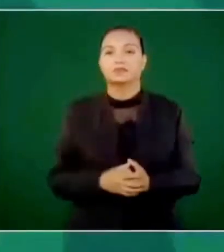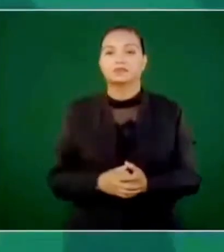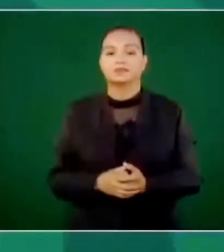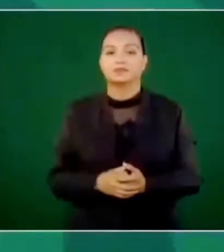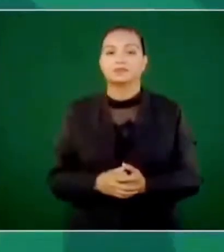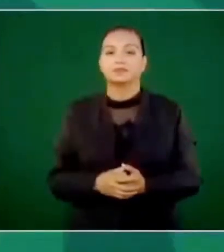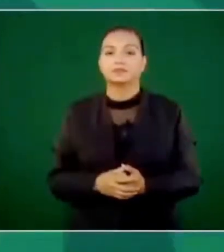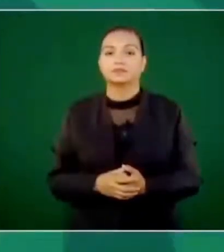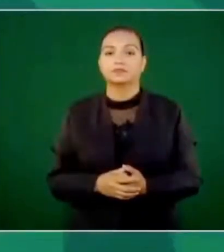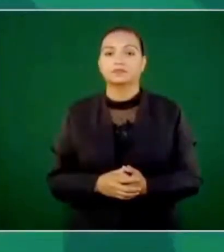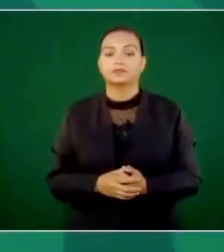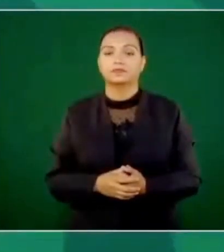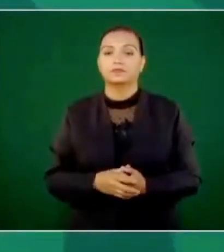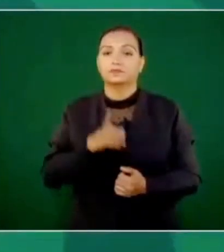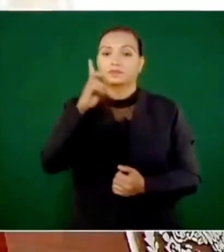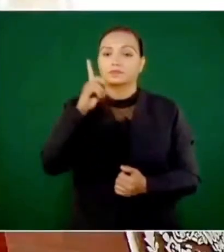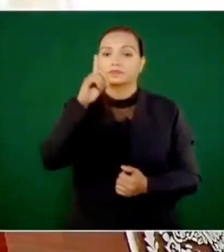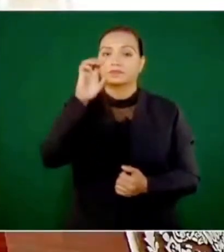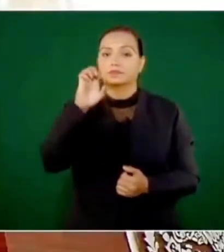que la delincuencia,